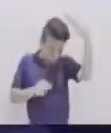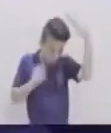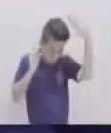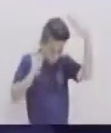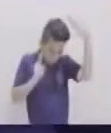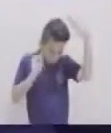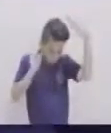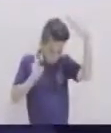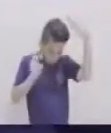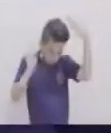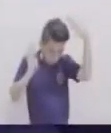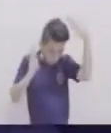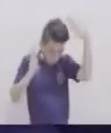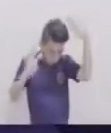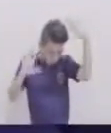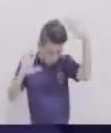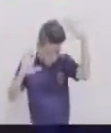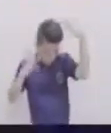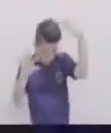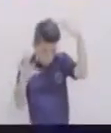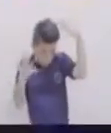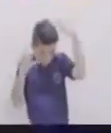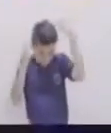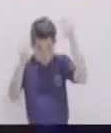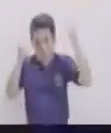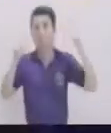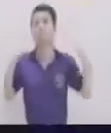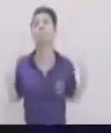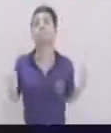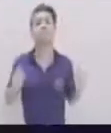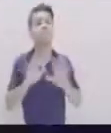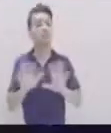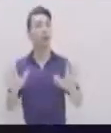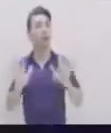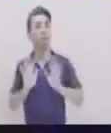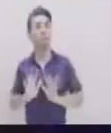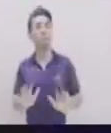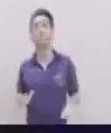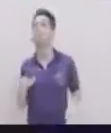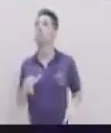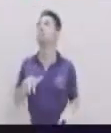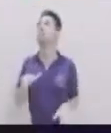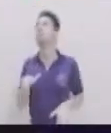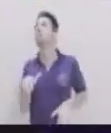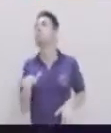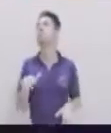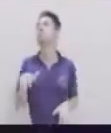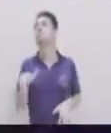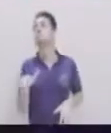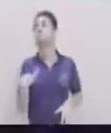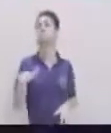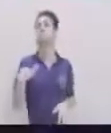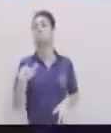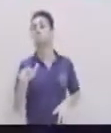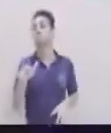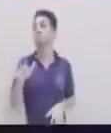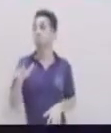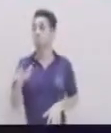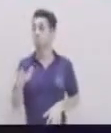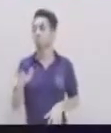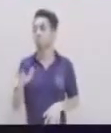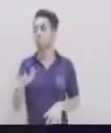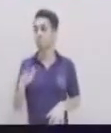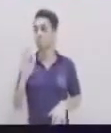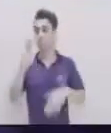salió. Cuando salió de la caparazón ya estaba tranquila, entonces siguió caminando.